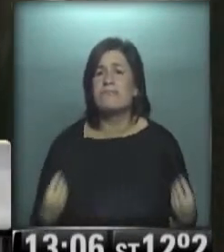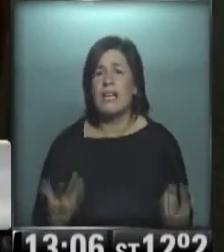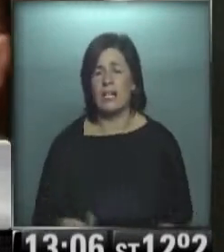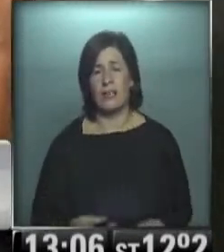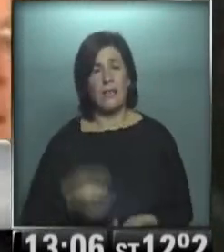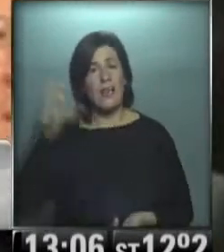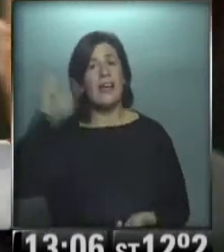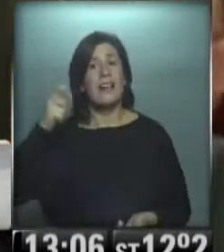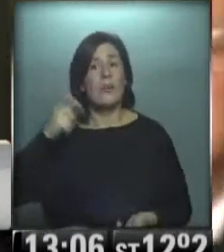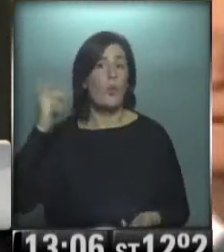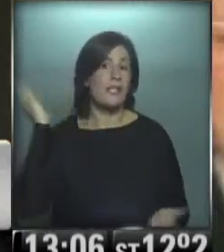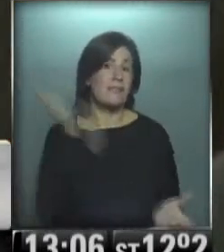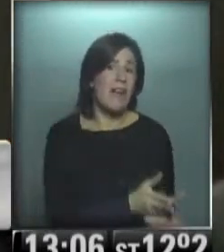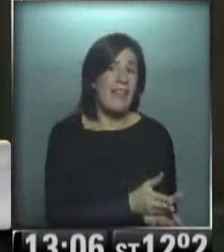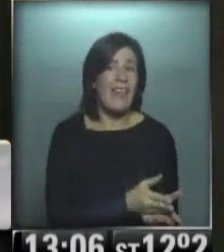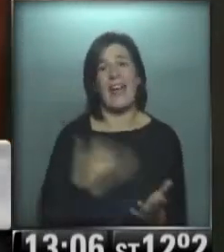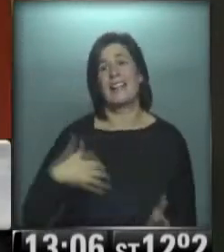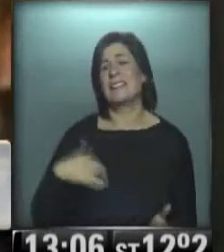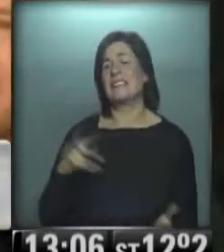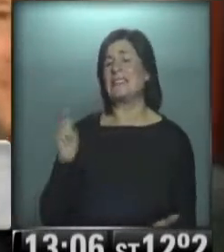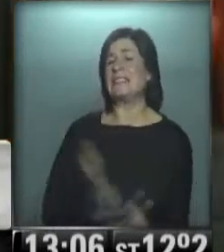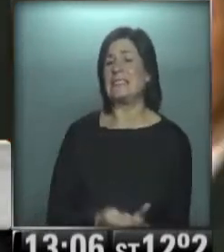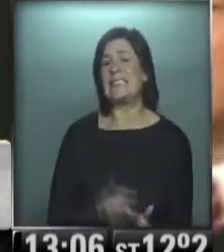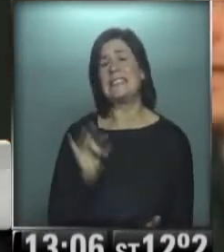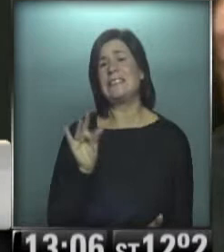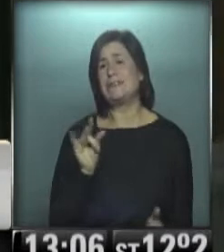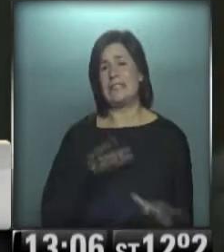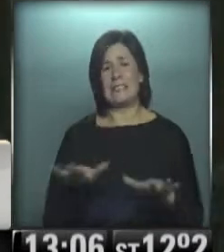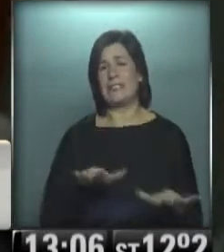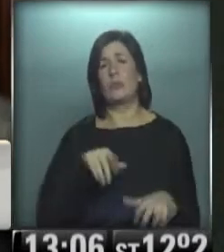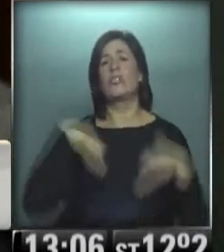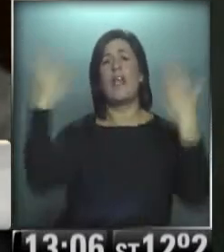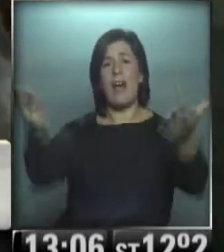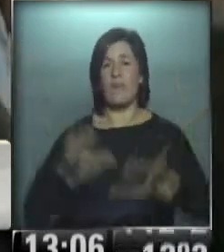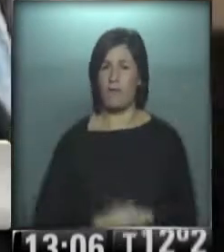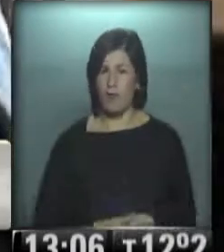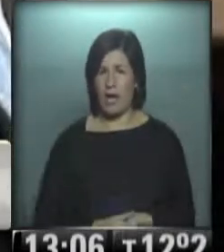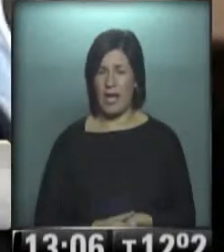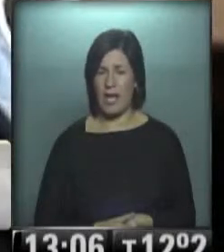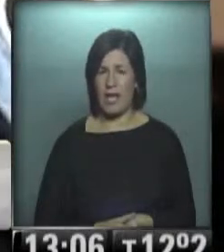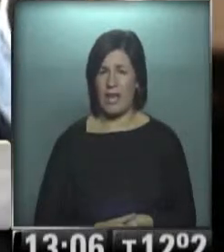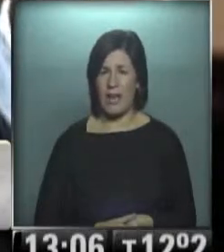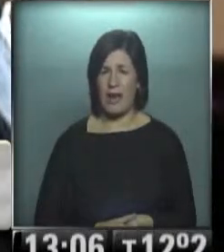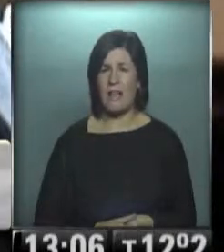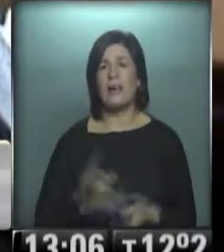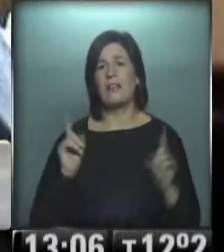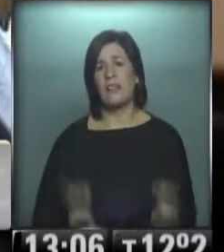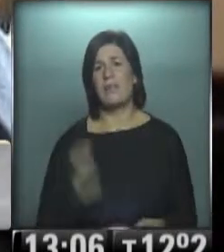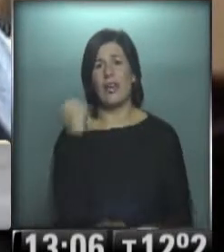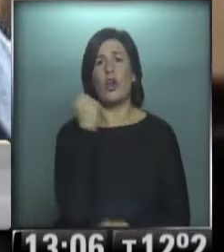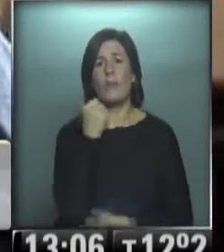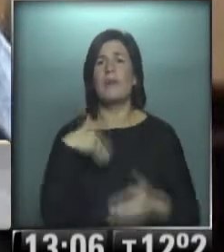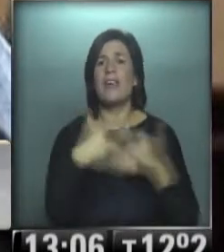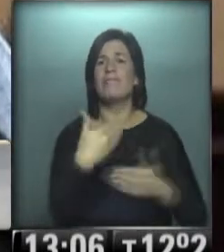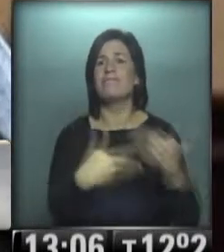fallo no lo puede cumplir sin comprometer su situación externa y su sustentabilidad en el corto y mediano